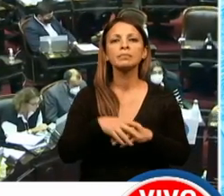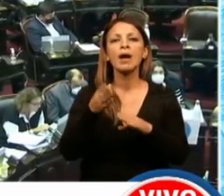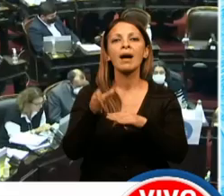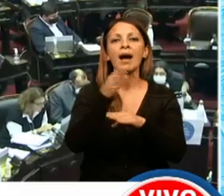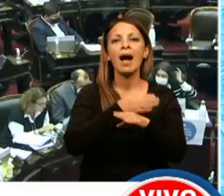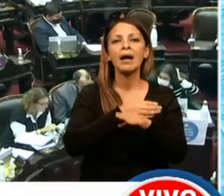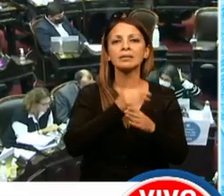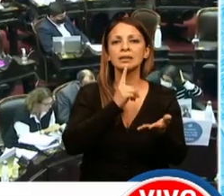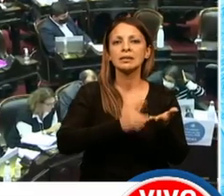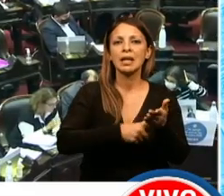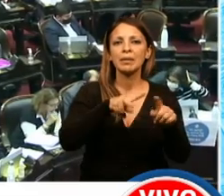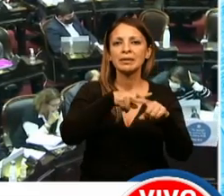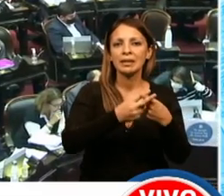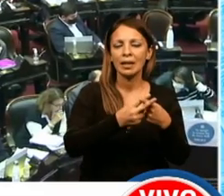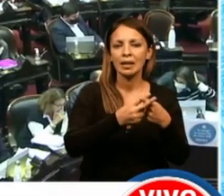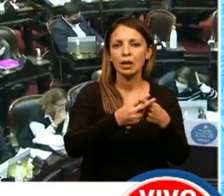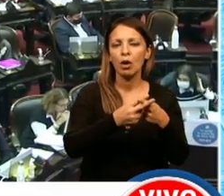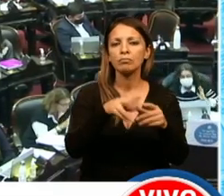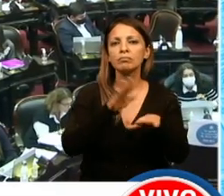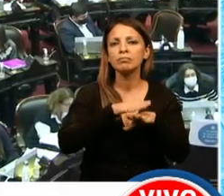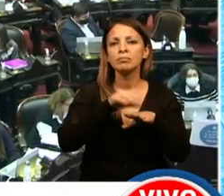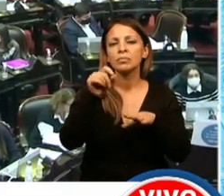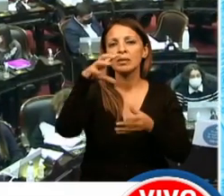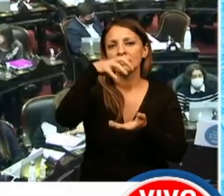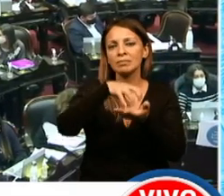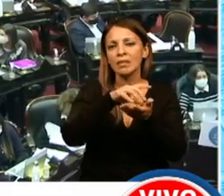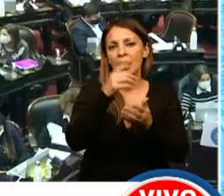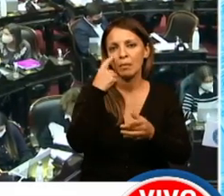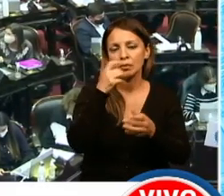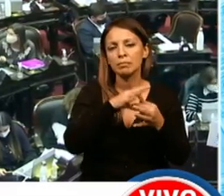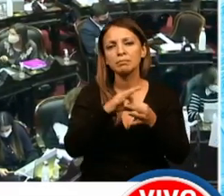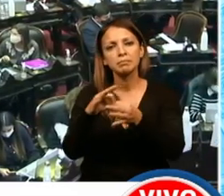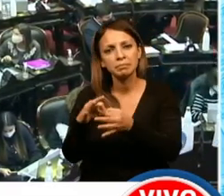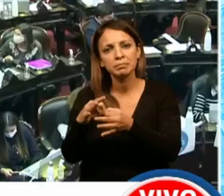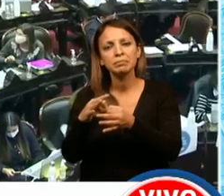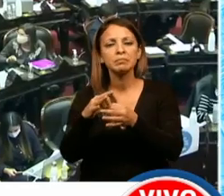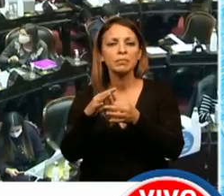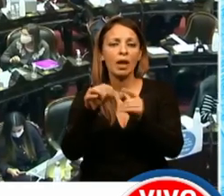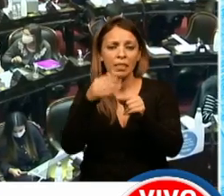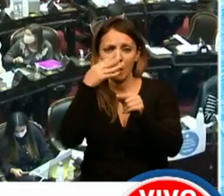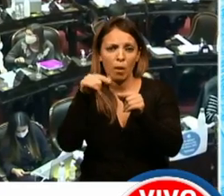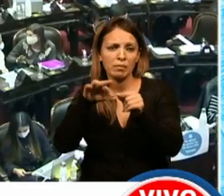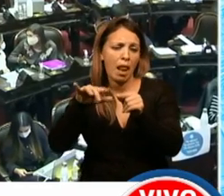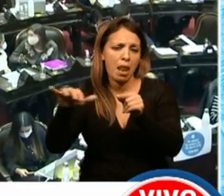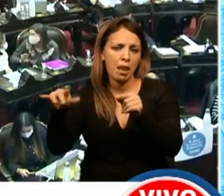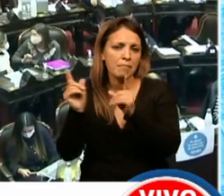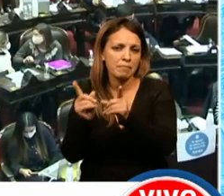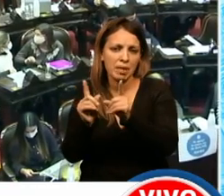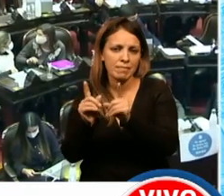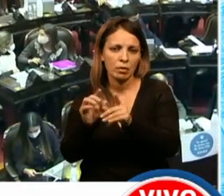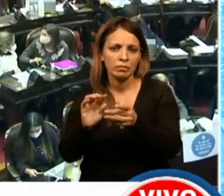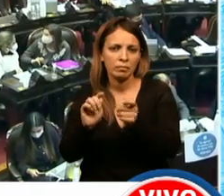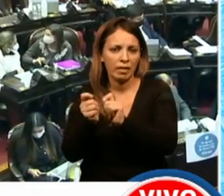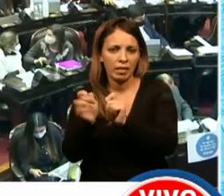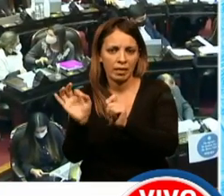técnico emitido por el ente regulador con relación y sigue ya como dirá